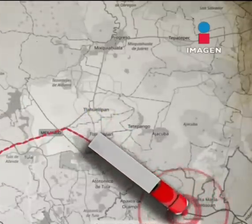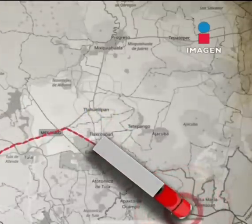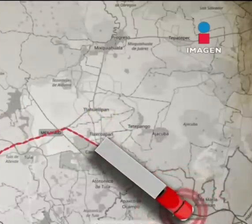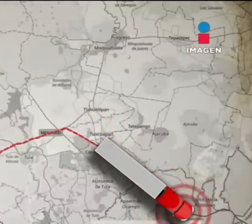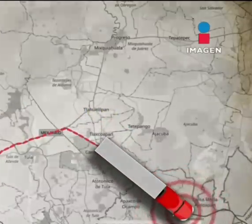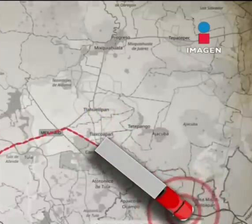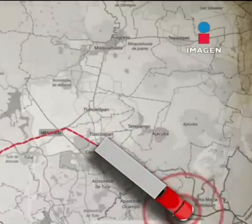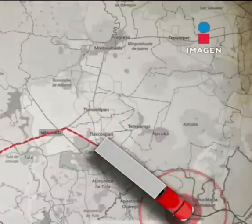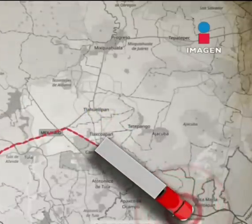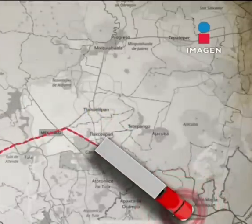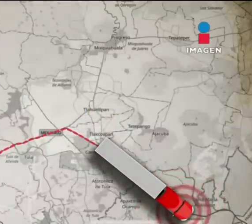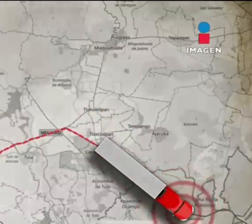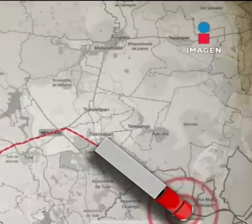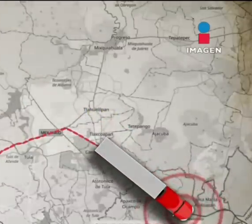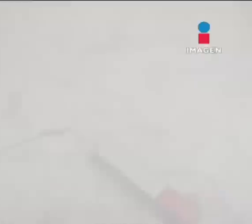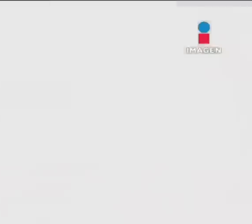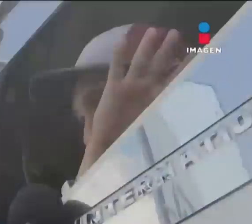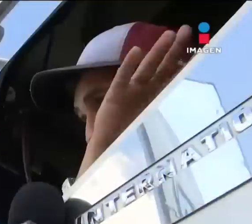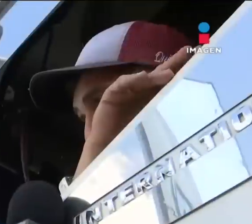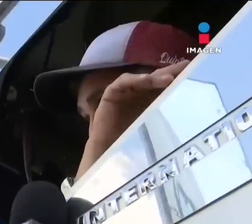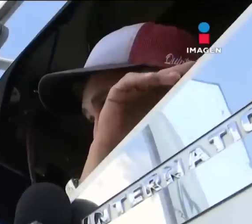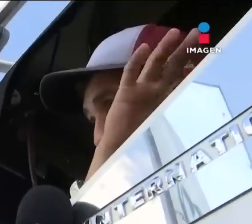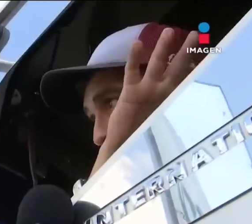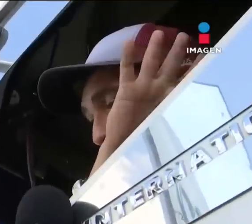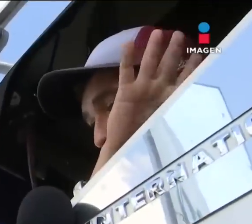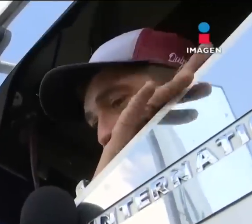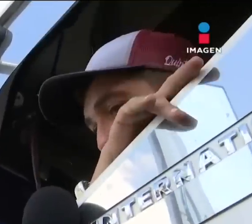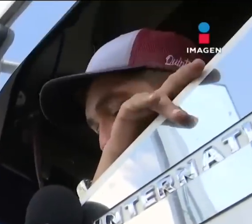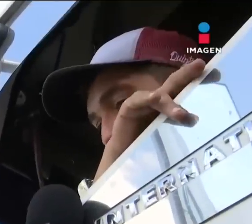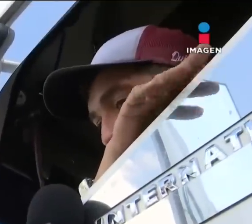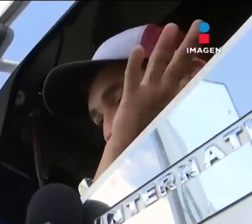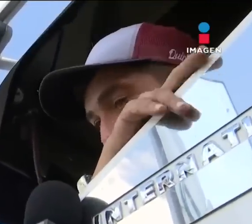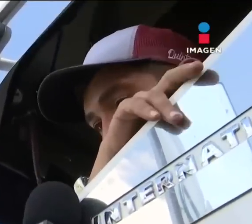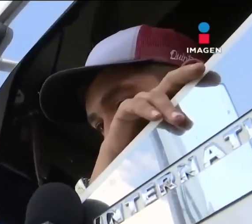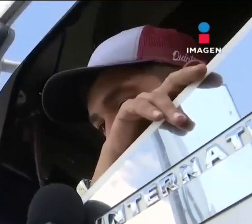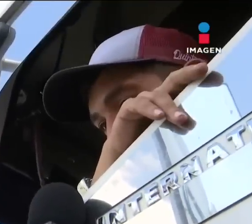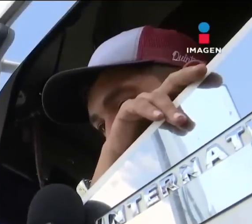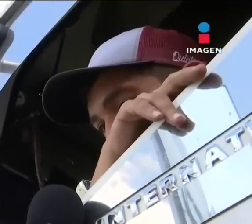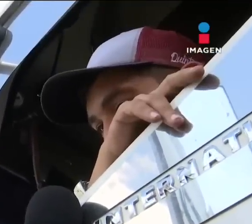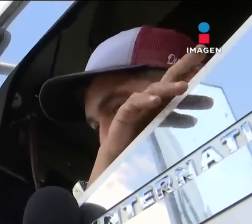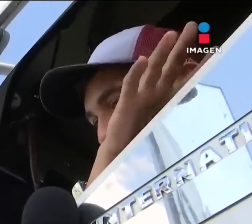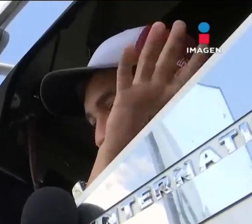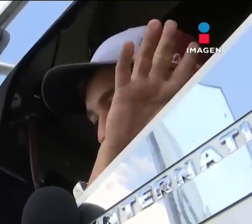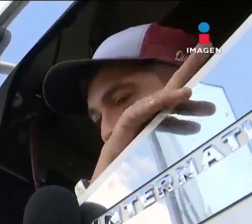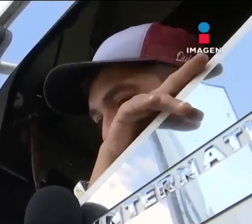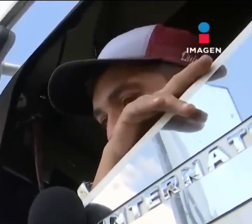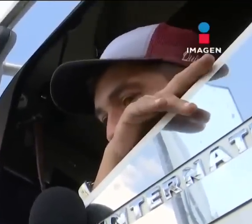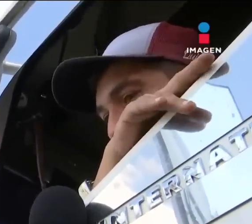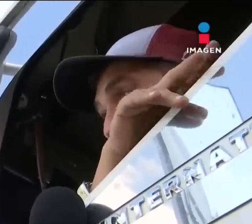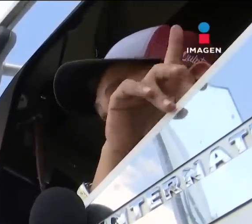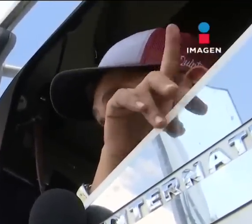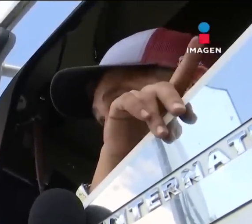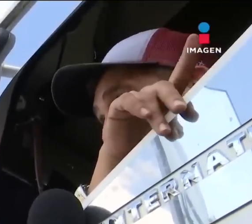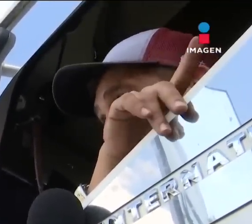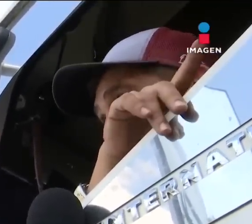distraer la acción de la autoridad. No te puedes poner al tupo tú tampoco. Es peligroso, o sea,